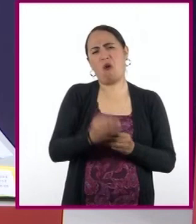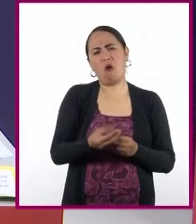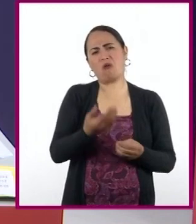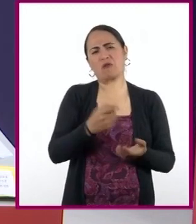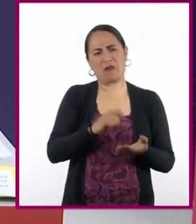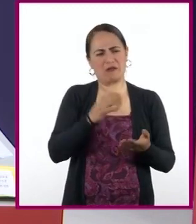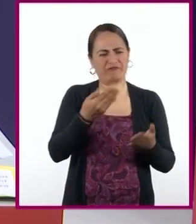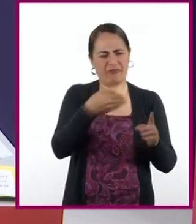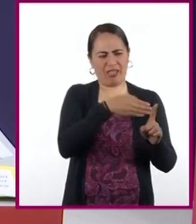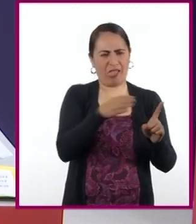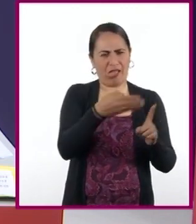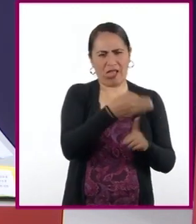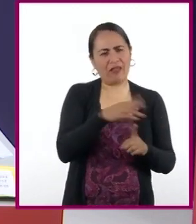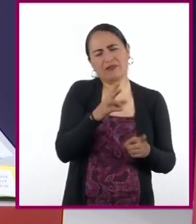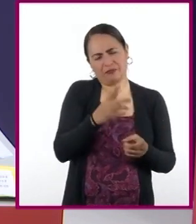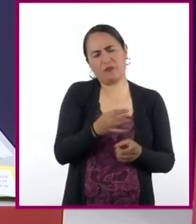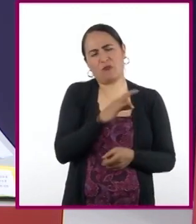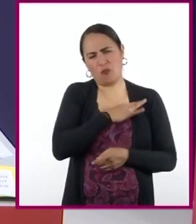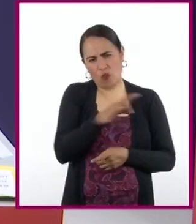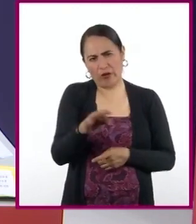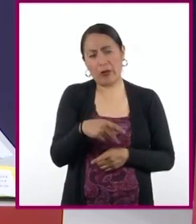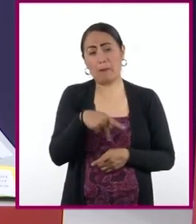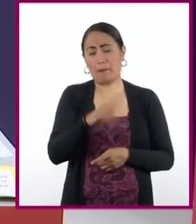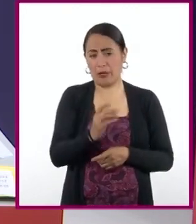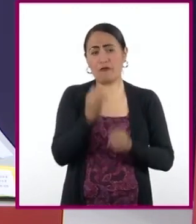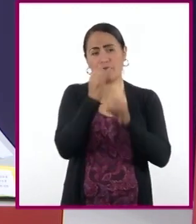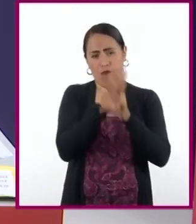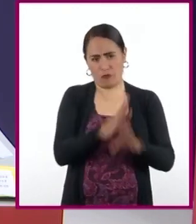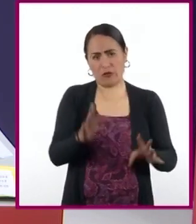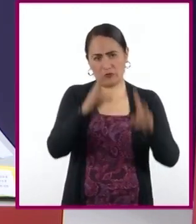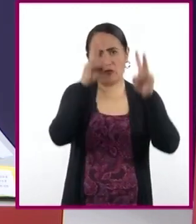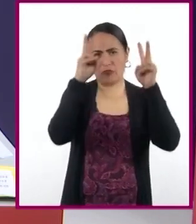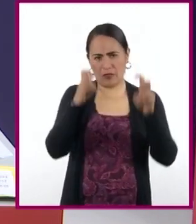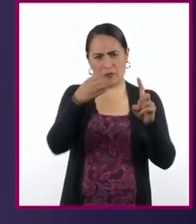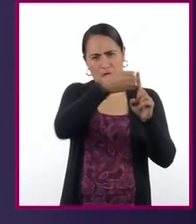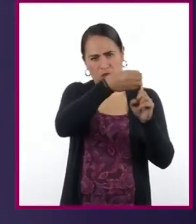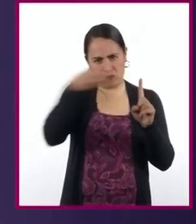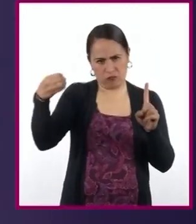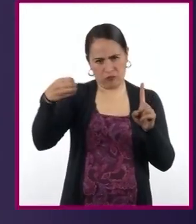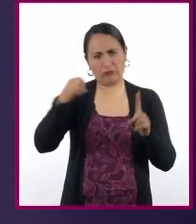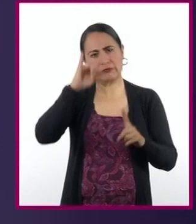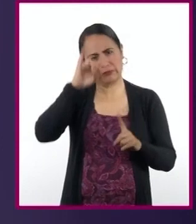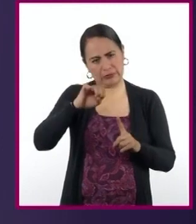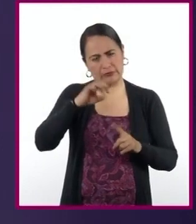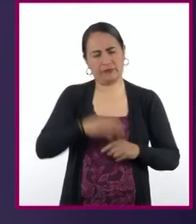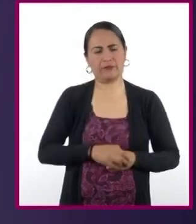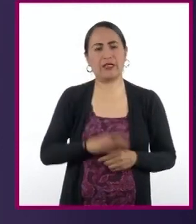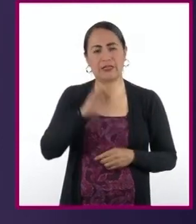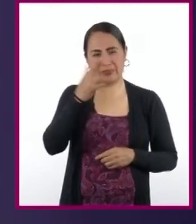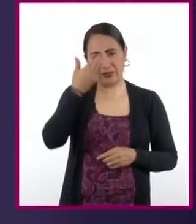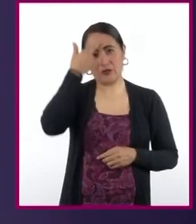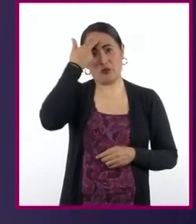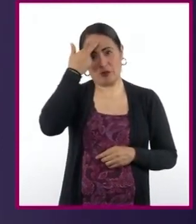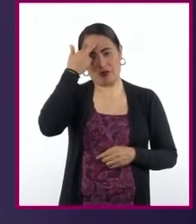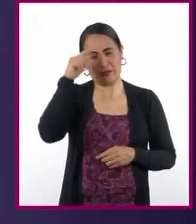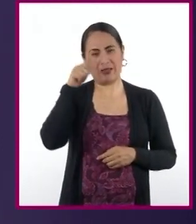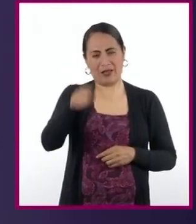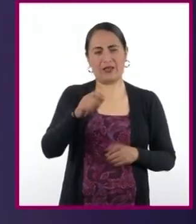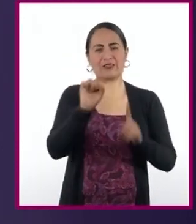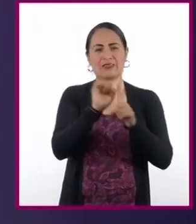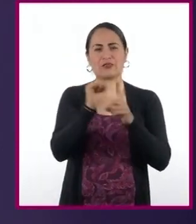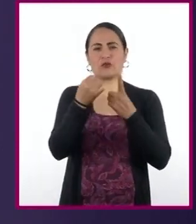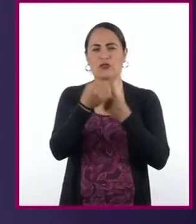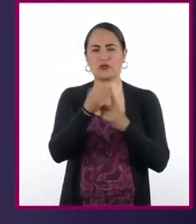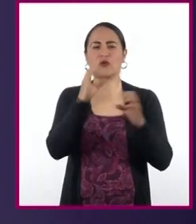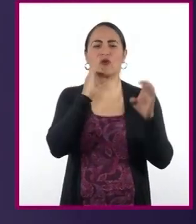menos preciso, pero siempre con un contenido y con oraciones completas. No olviden que las situaciones comunicativas